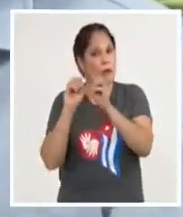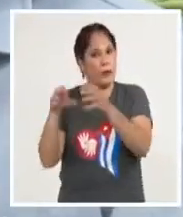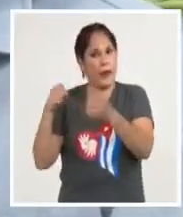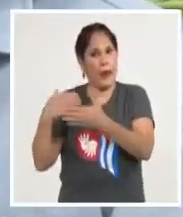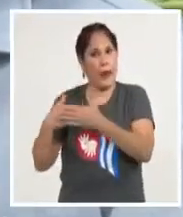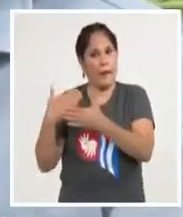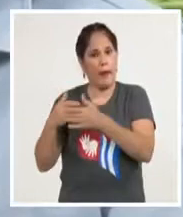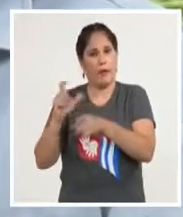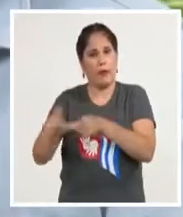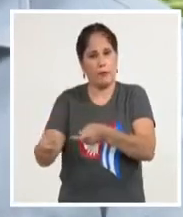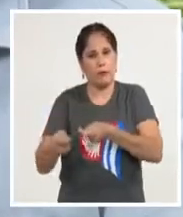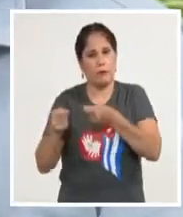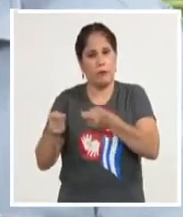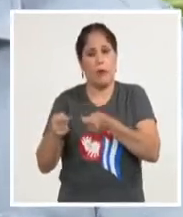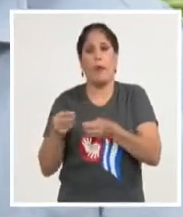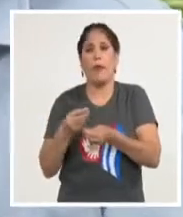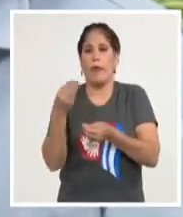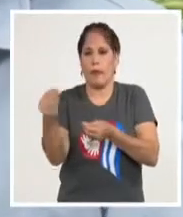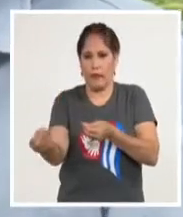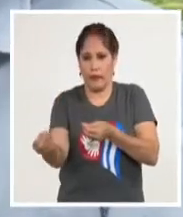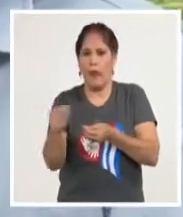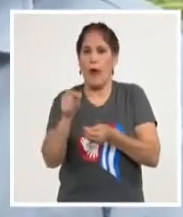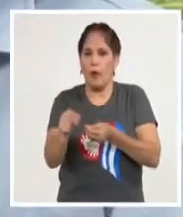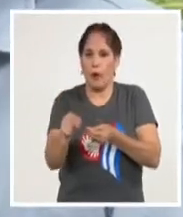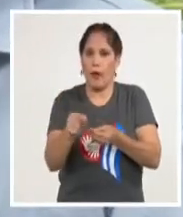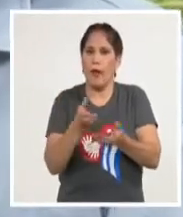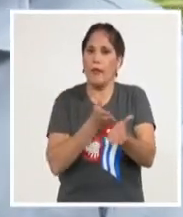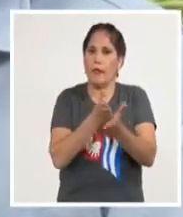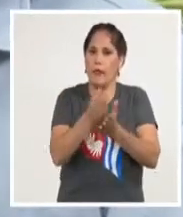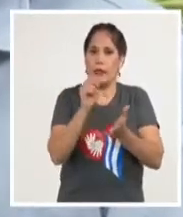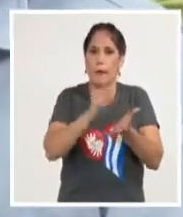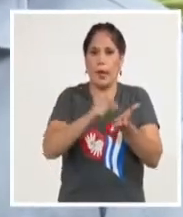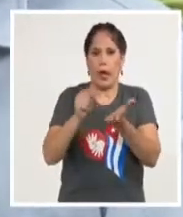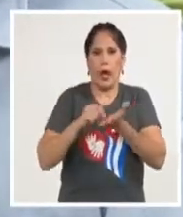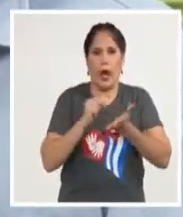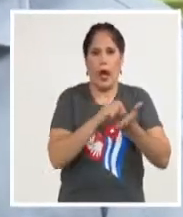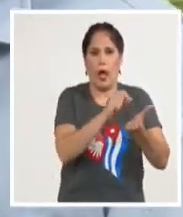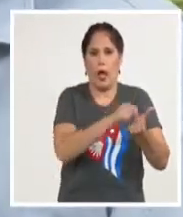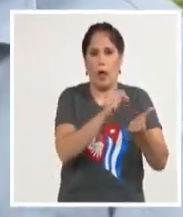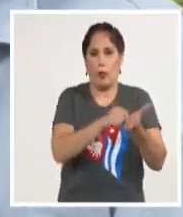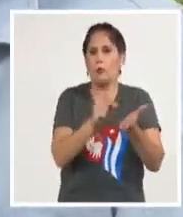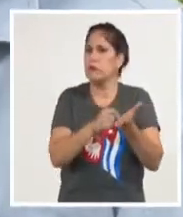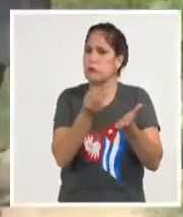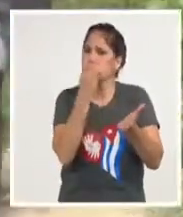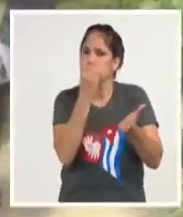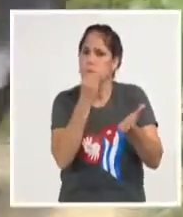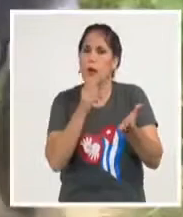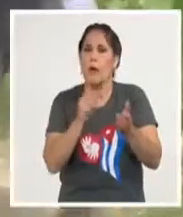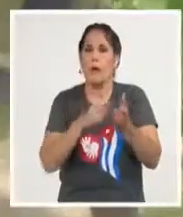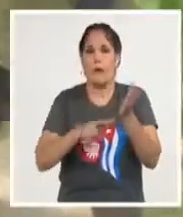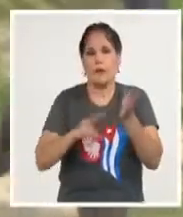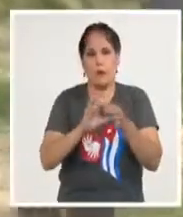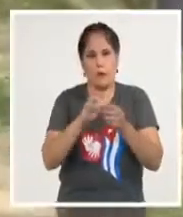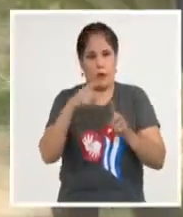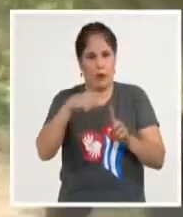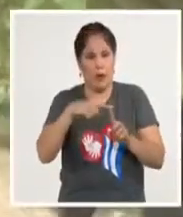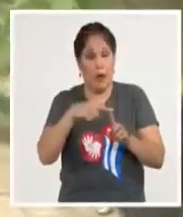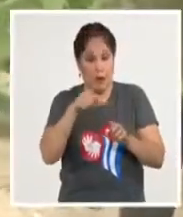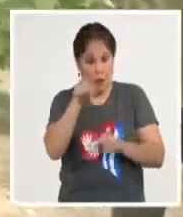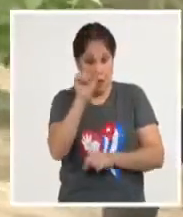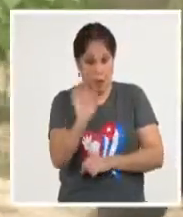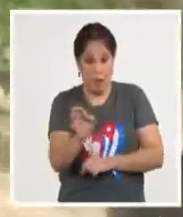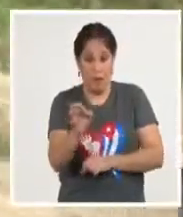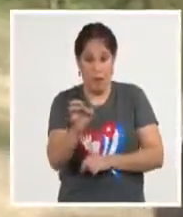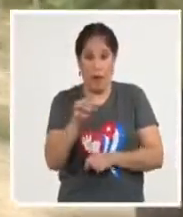empresa de grano y poniéndola directa en los mercados, en las placitas del pueblo de Guantánamo. Frente a las cámaras en el